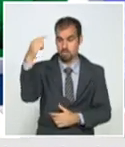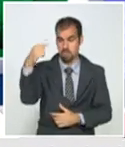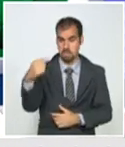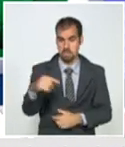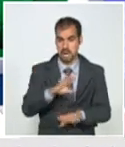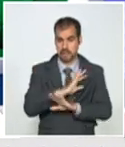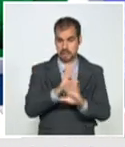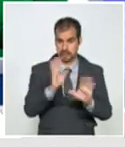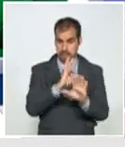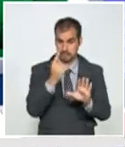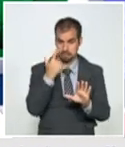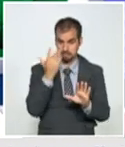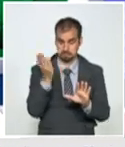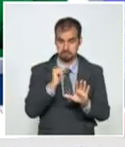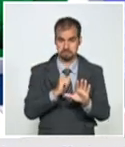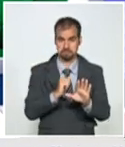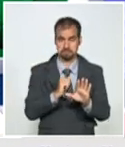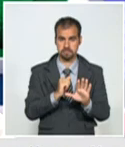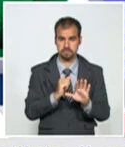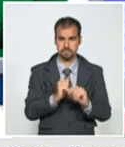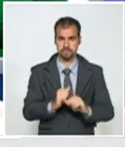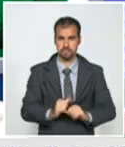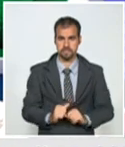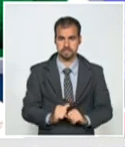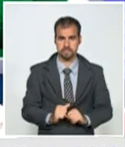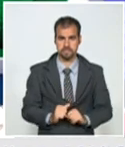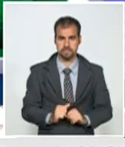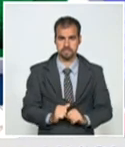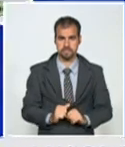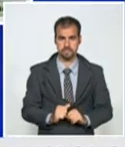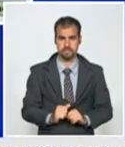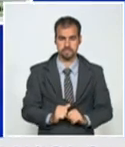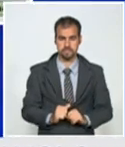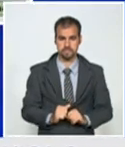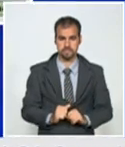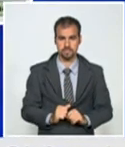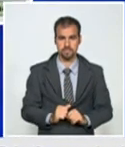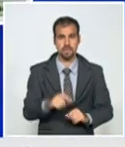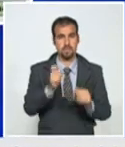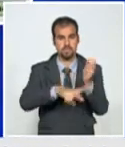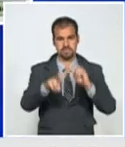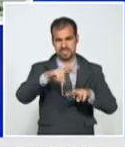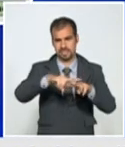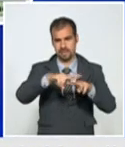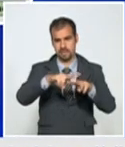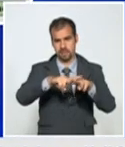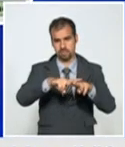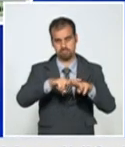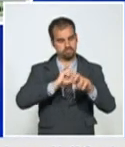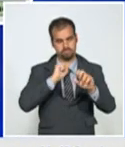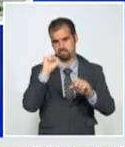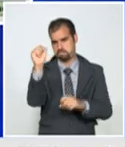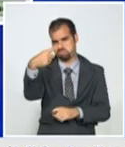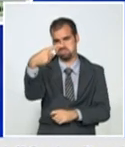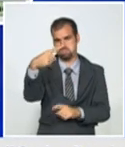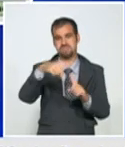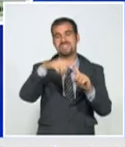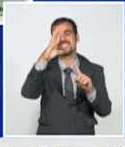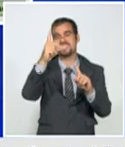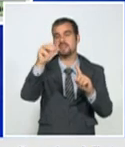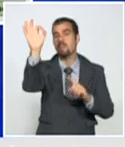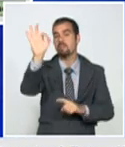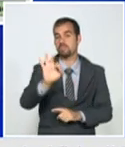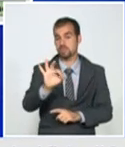ayer, pues La Habana, se mantiene con la tasa más elevada de